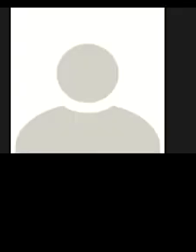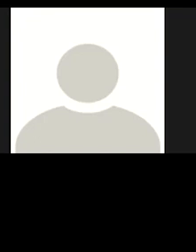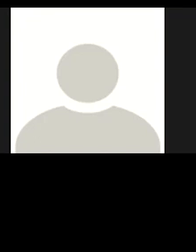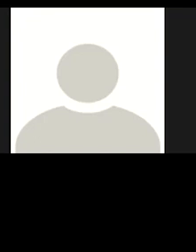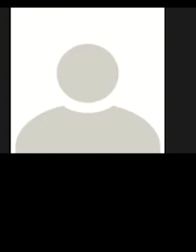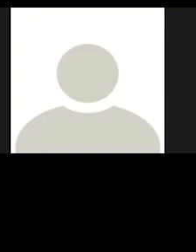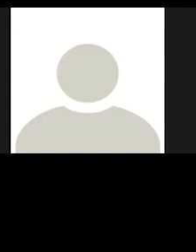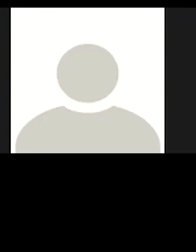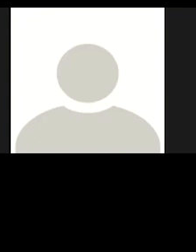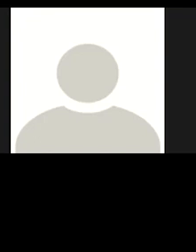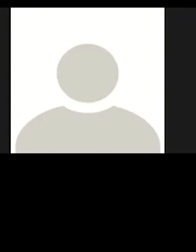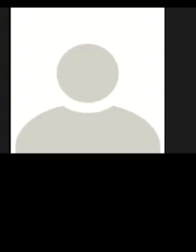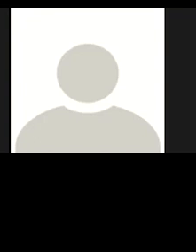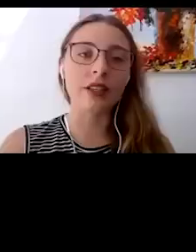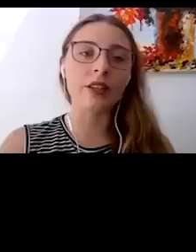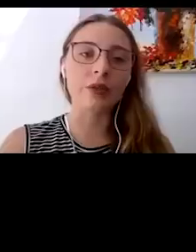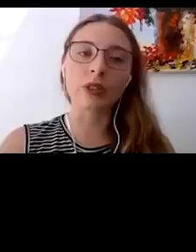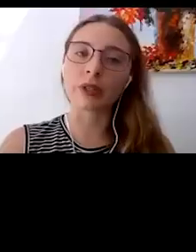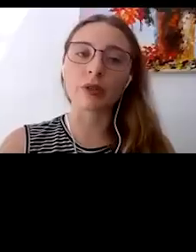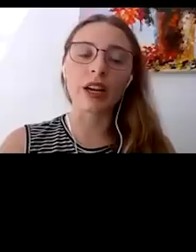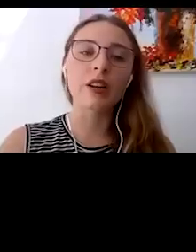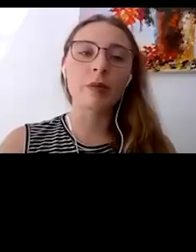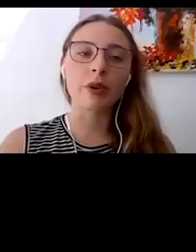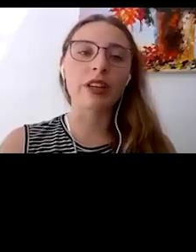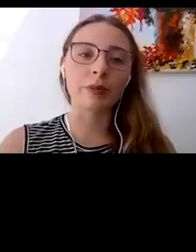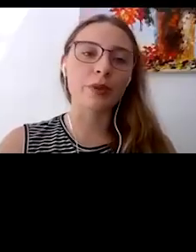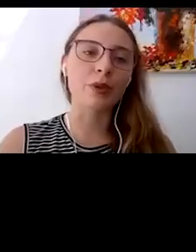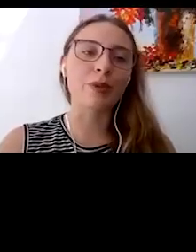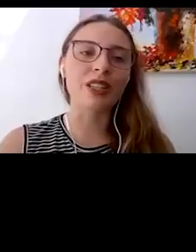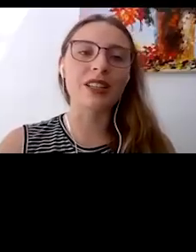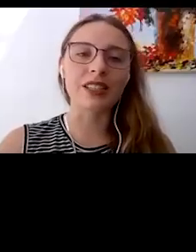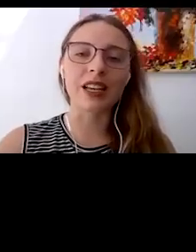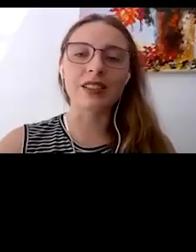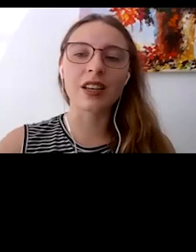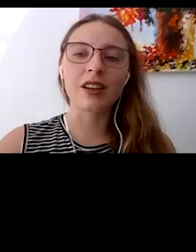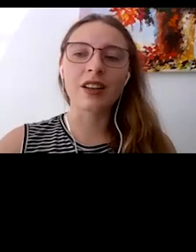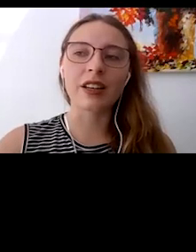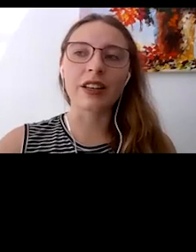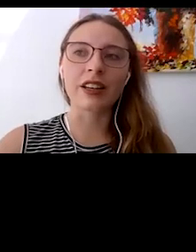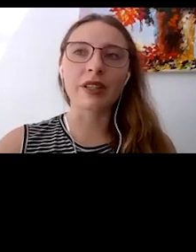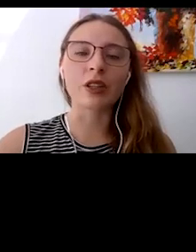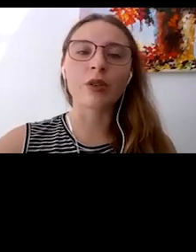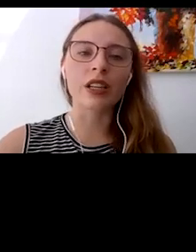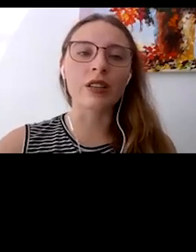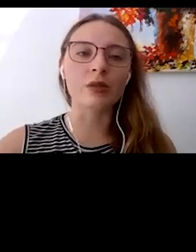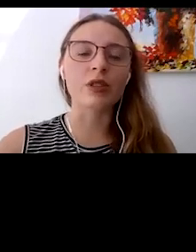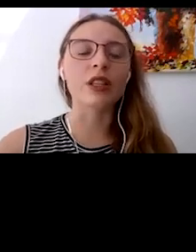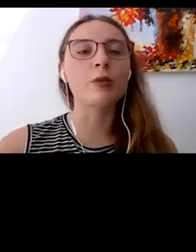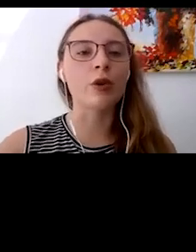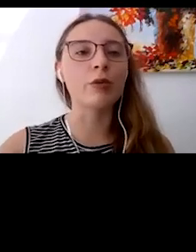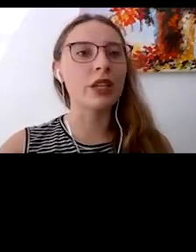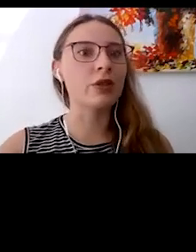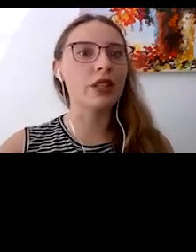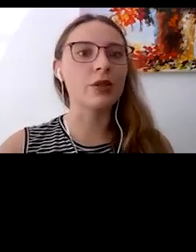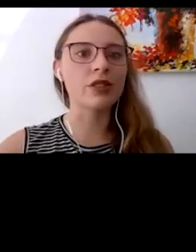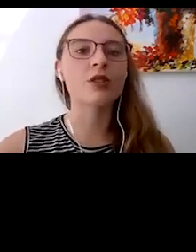sí puede apoyar al trabajador a que se acerque con una persona porque pues obviamente le estás limitando el sustento